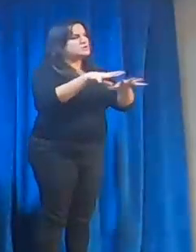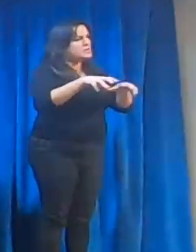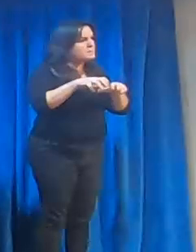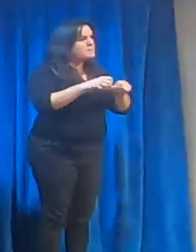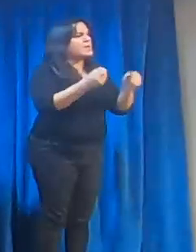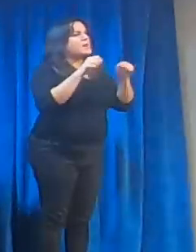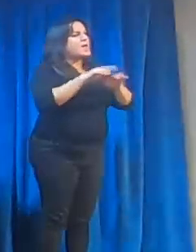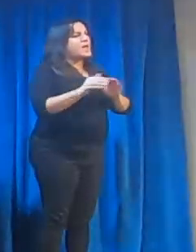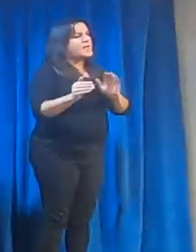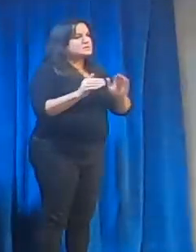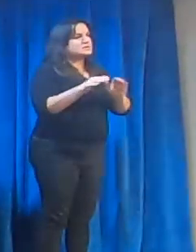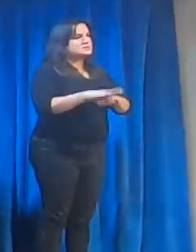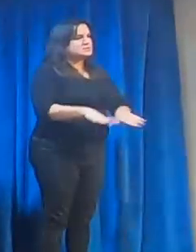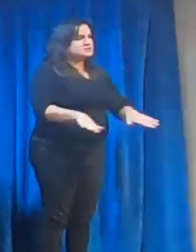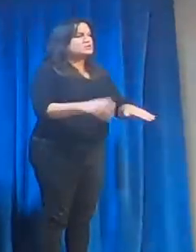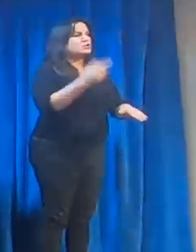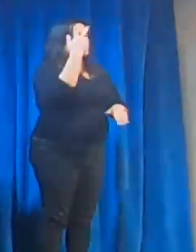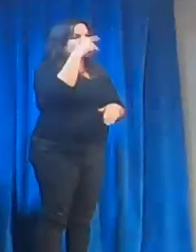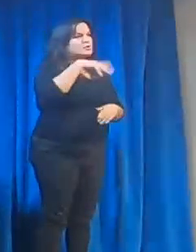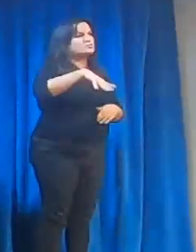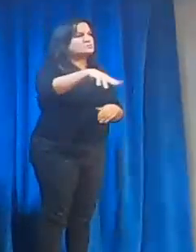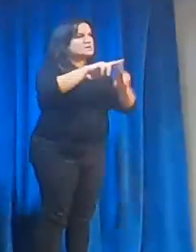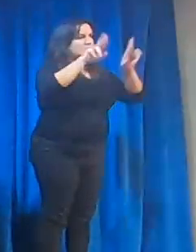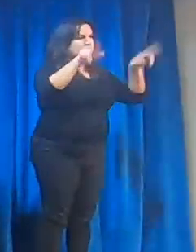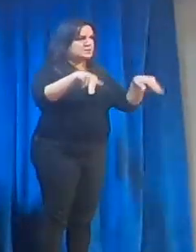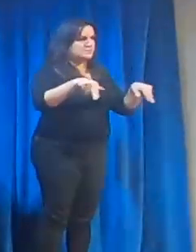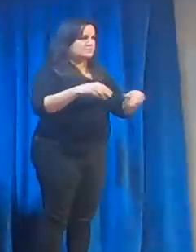Niño Pequeño, UNSAM.